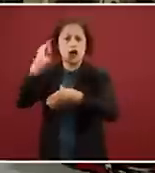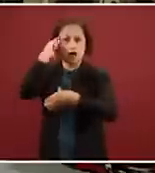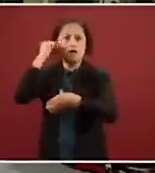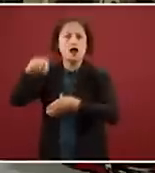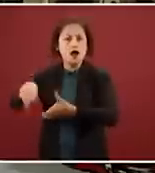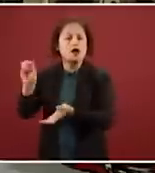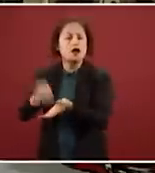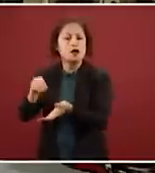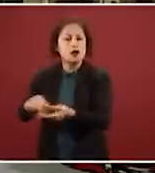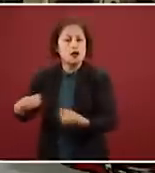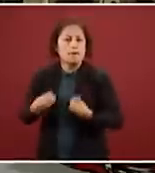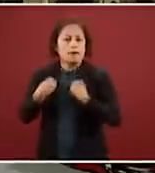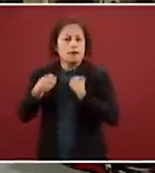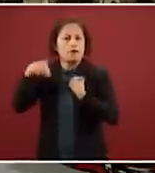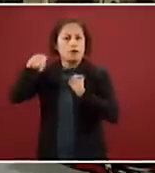que padece